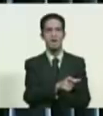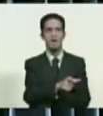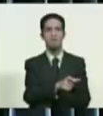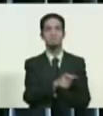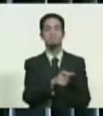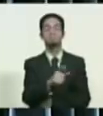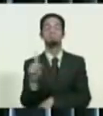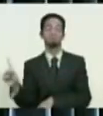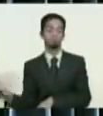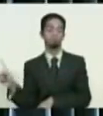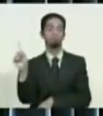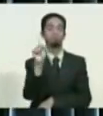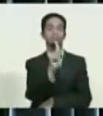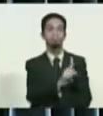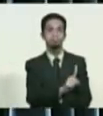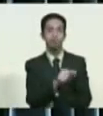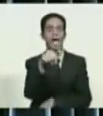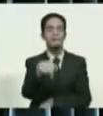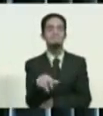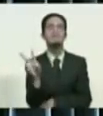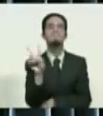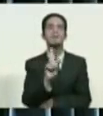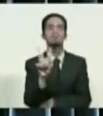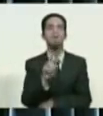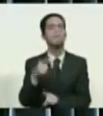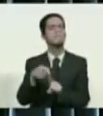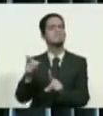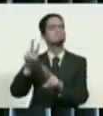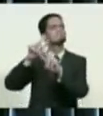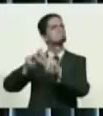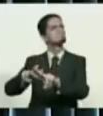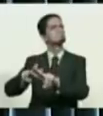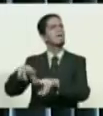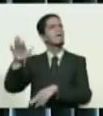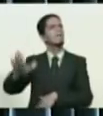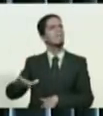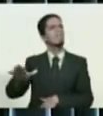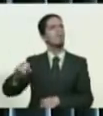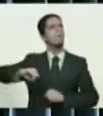entrara a Venezuela, pero él se quedó en Bogotá.